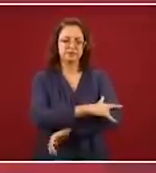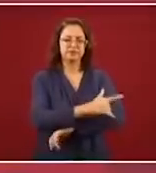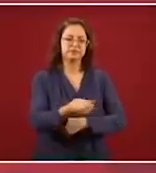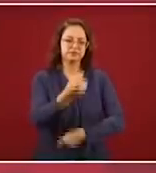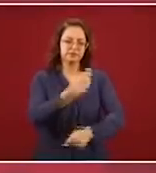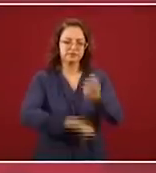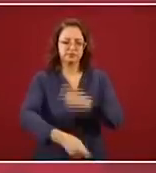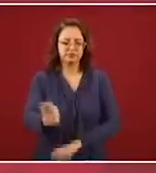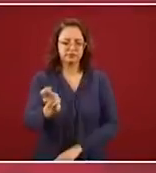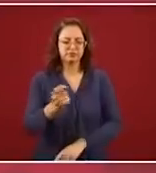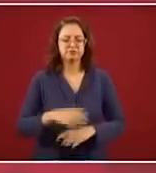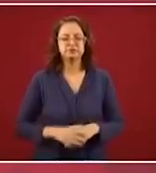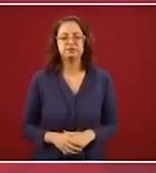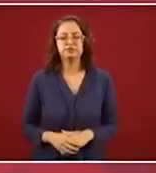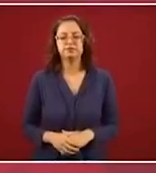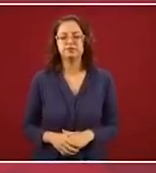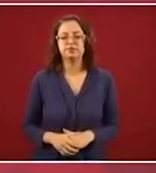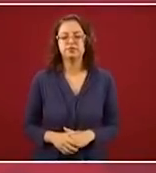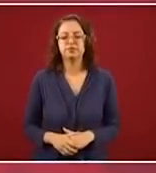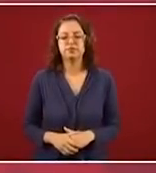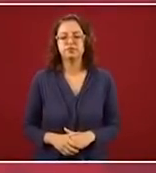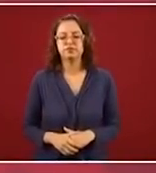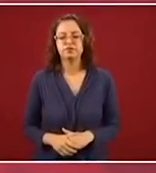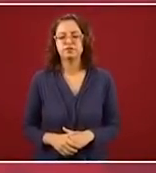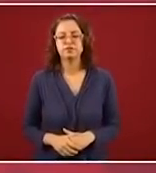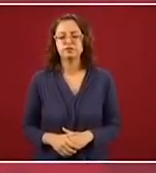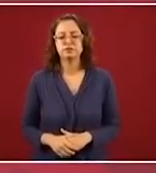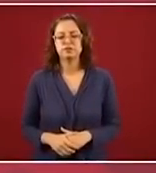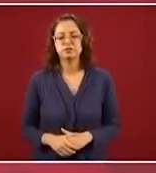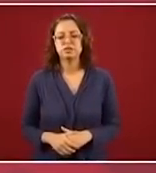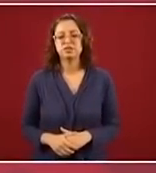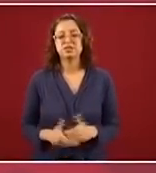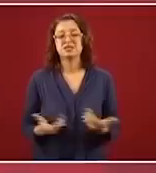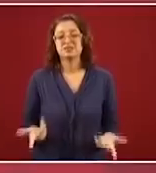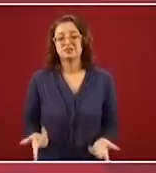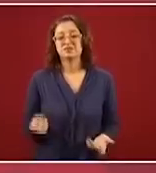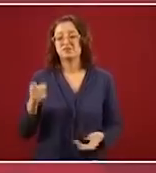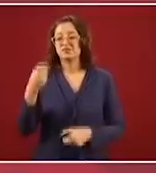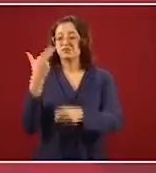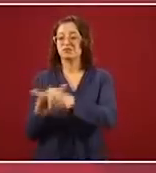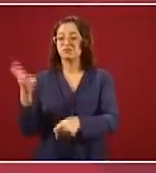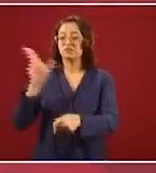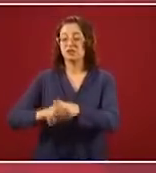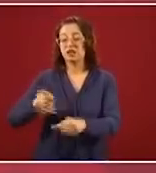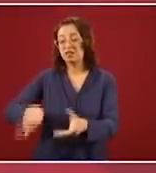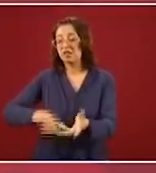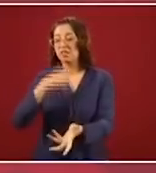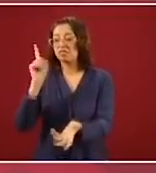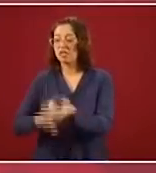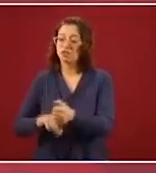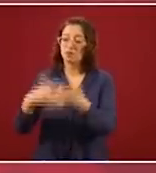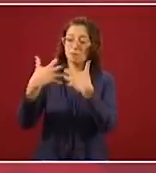y de todo el equipo médico que se requiere en los hospitales,